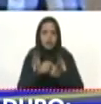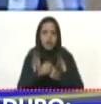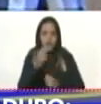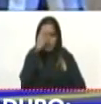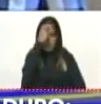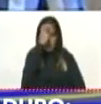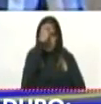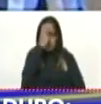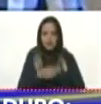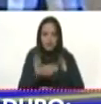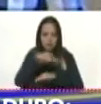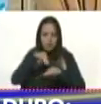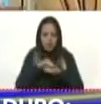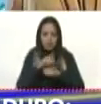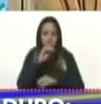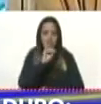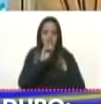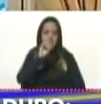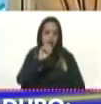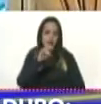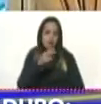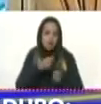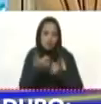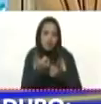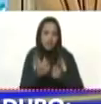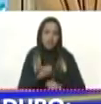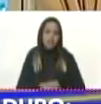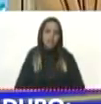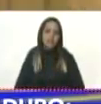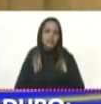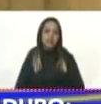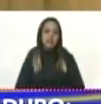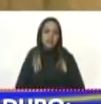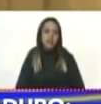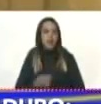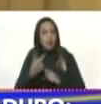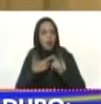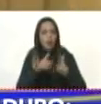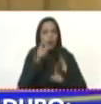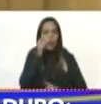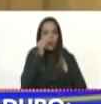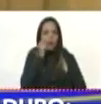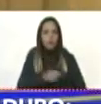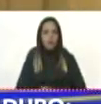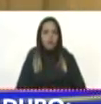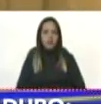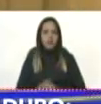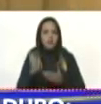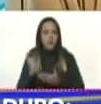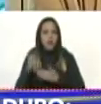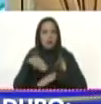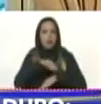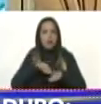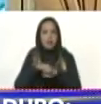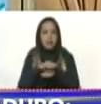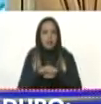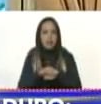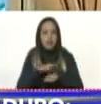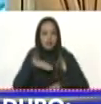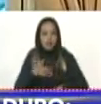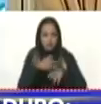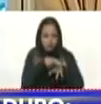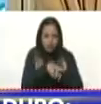Aissami, ministro de Industria, compañero Castro Soteldo, ministro del Poder Popular para la Agricultura y